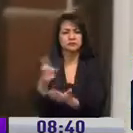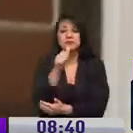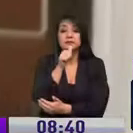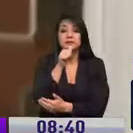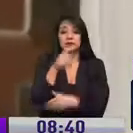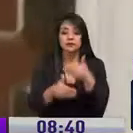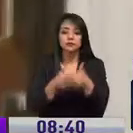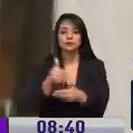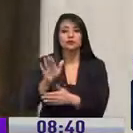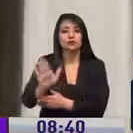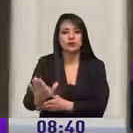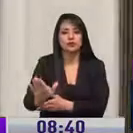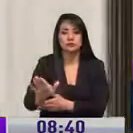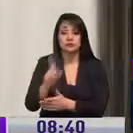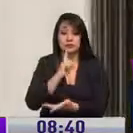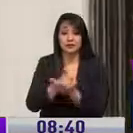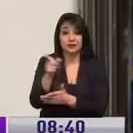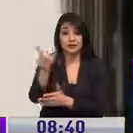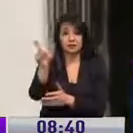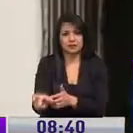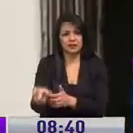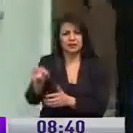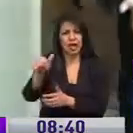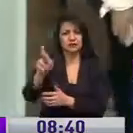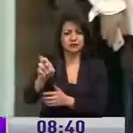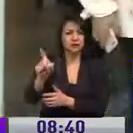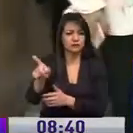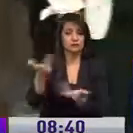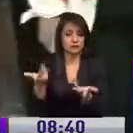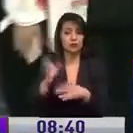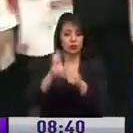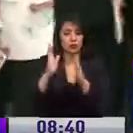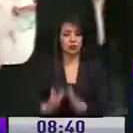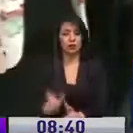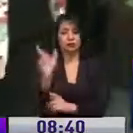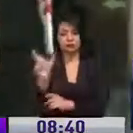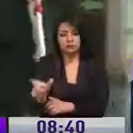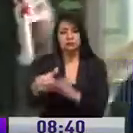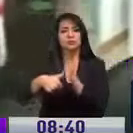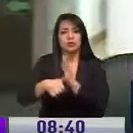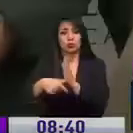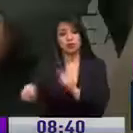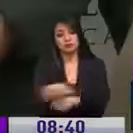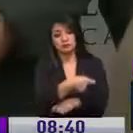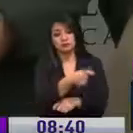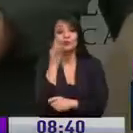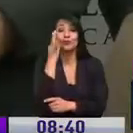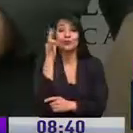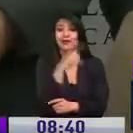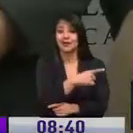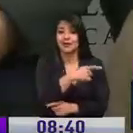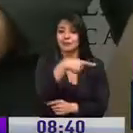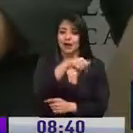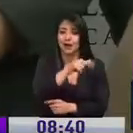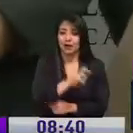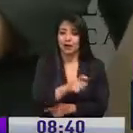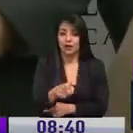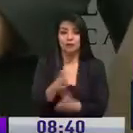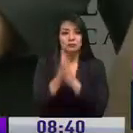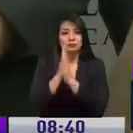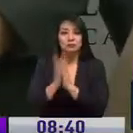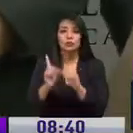el procedimiento de la naturalización de Julian Assange a la asambleísta Paola Vintimilla, quien buscaría la